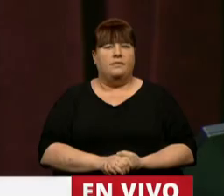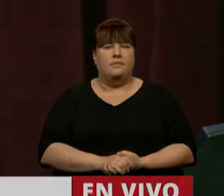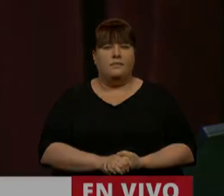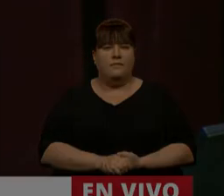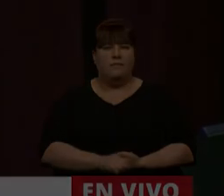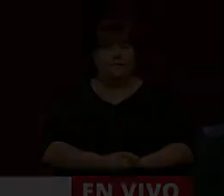Gracias, diputada.